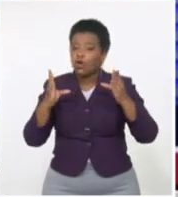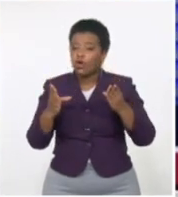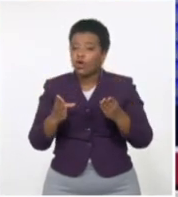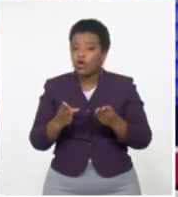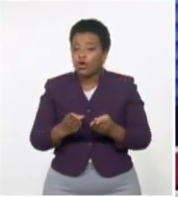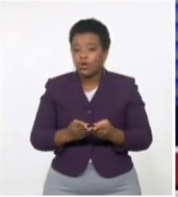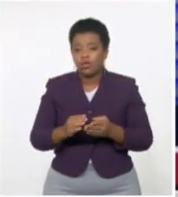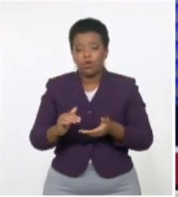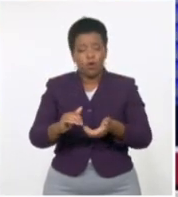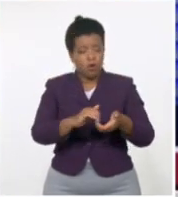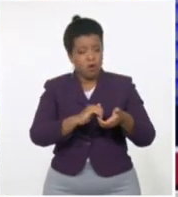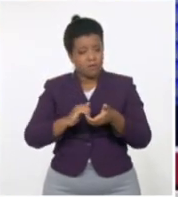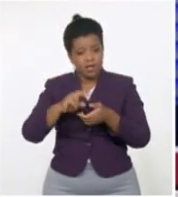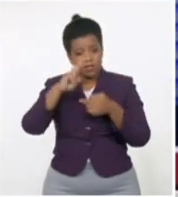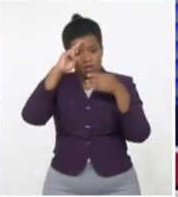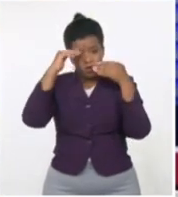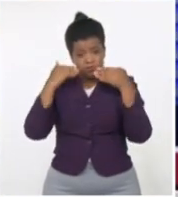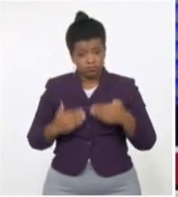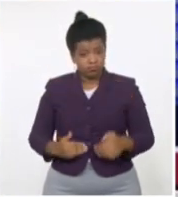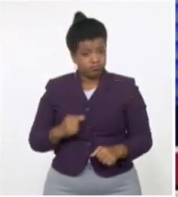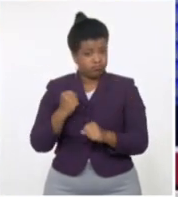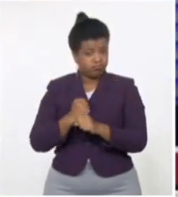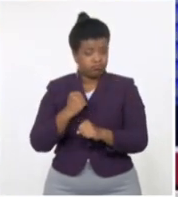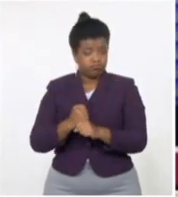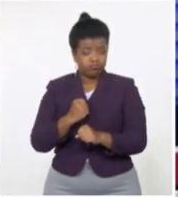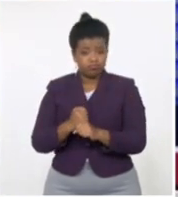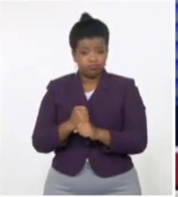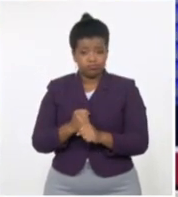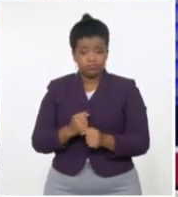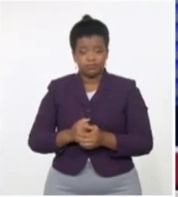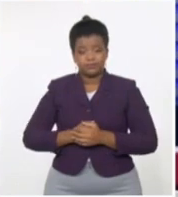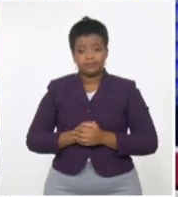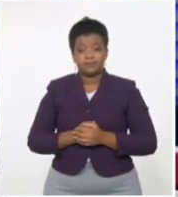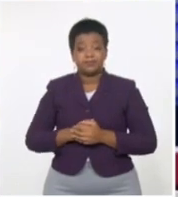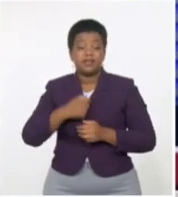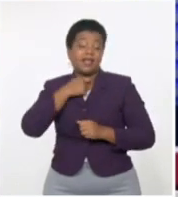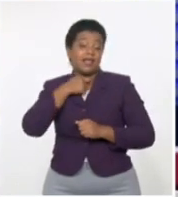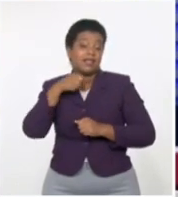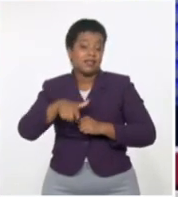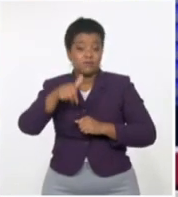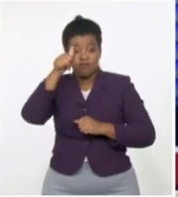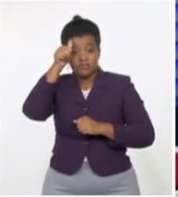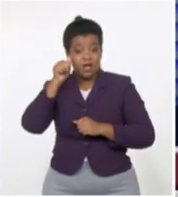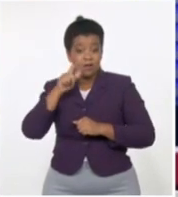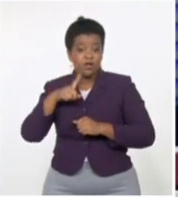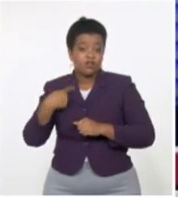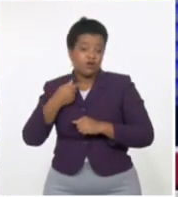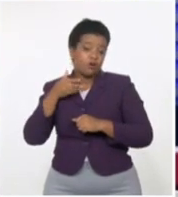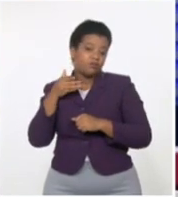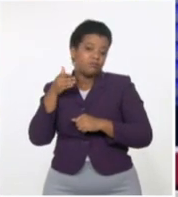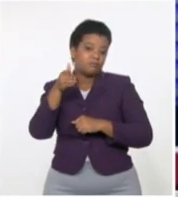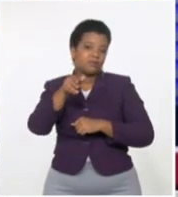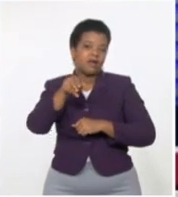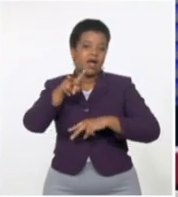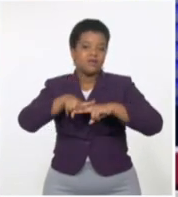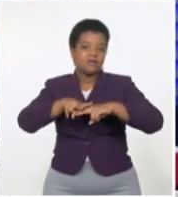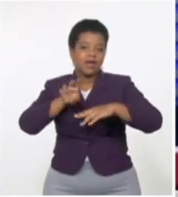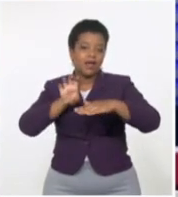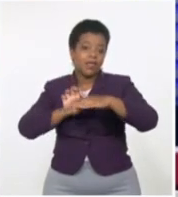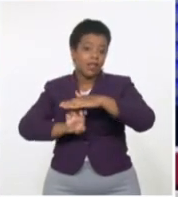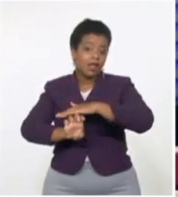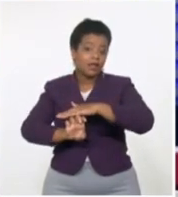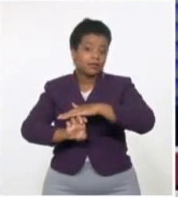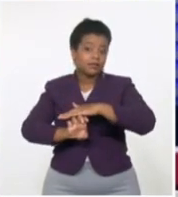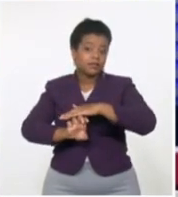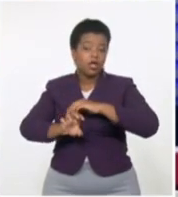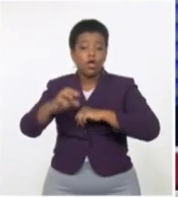de todos los compañeros del sistema de salud. Y te puedo poner el ejemplo que este sábado estuvimos en Habana del Este, estuvimos con todo